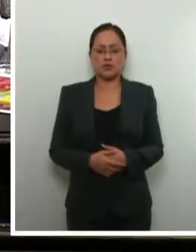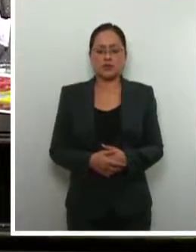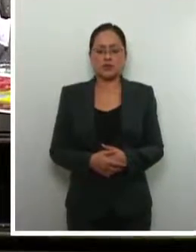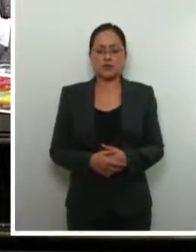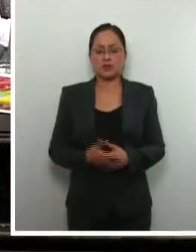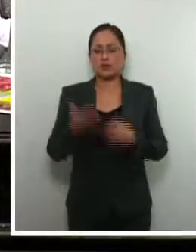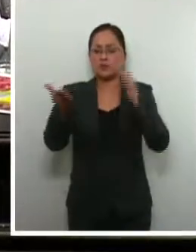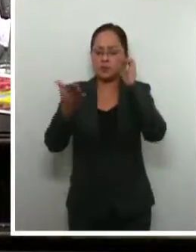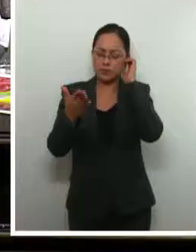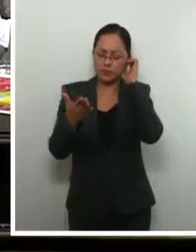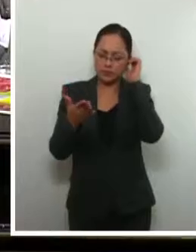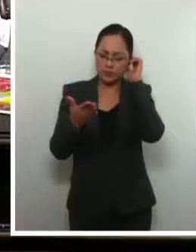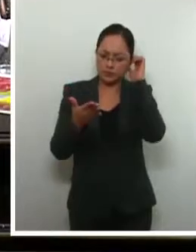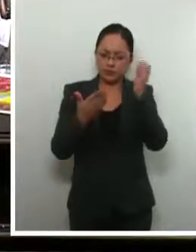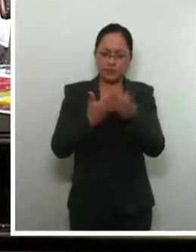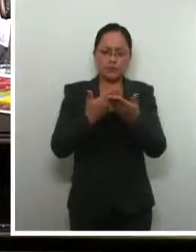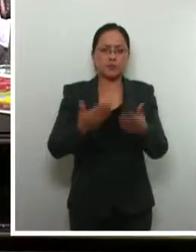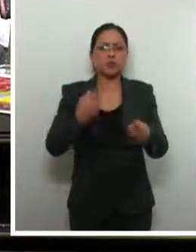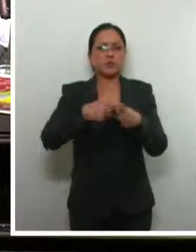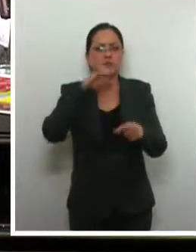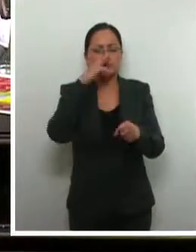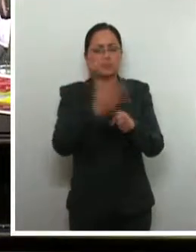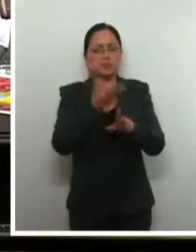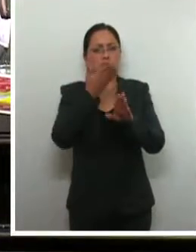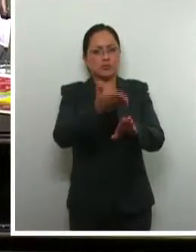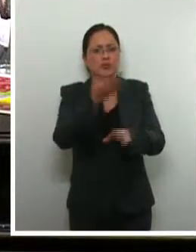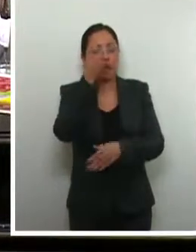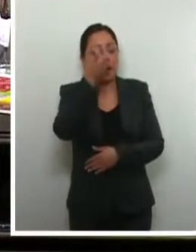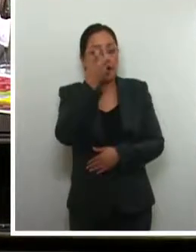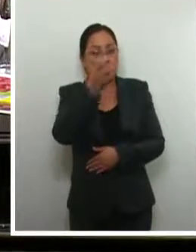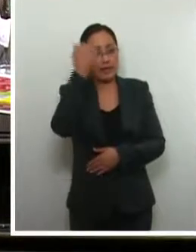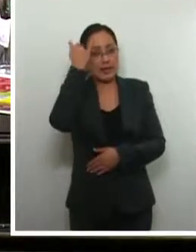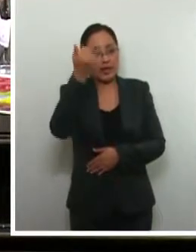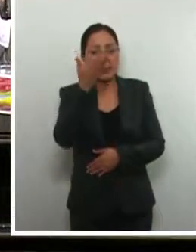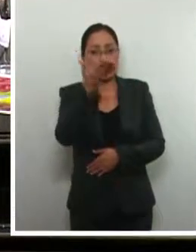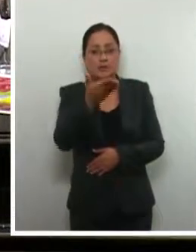A ver, consultamos a la promovente sobre este planteamiento.